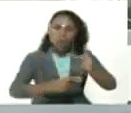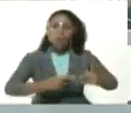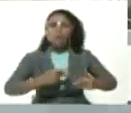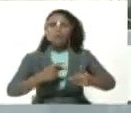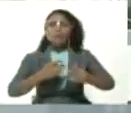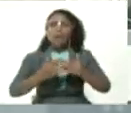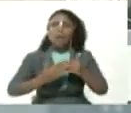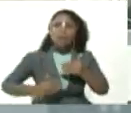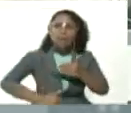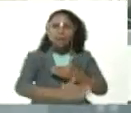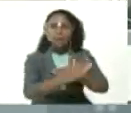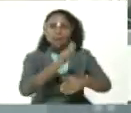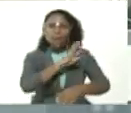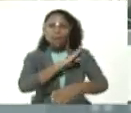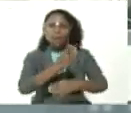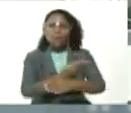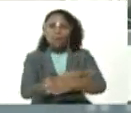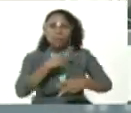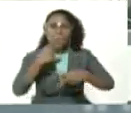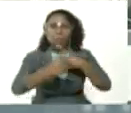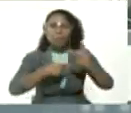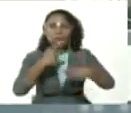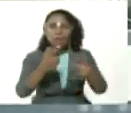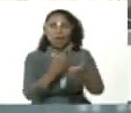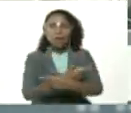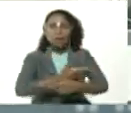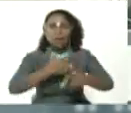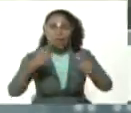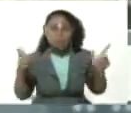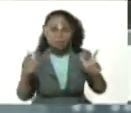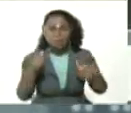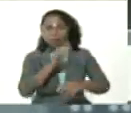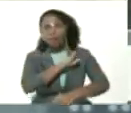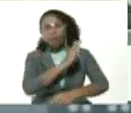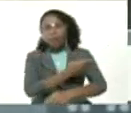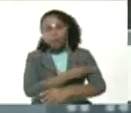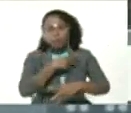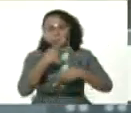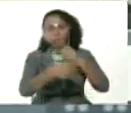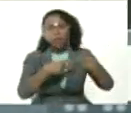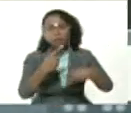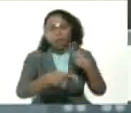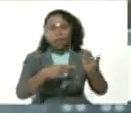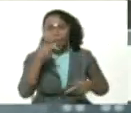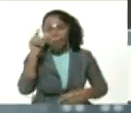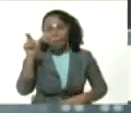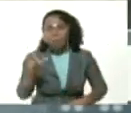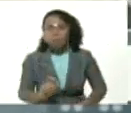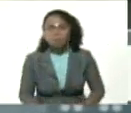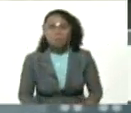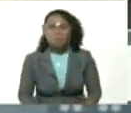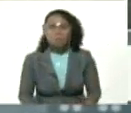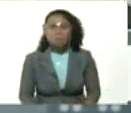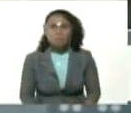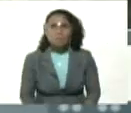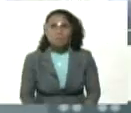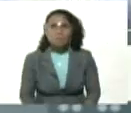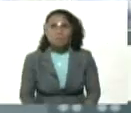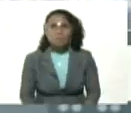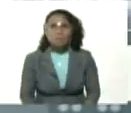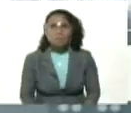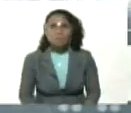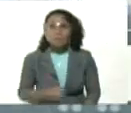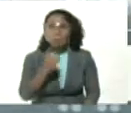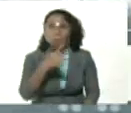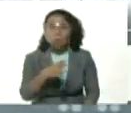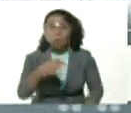el avance de las fuerzas productivas, en la liberación de las fuerzas productivas. Omar Prieto, bueno,